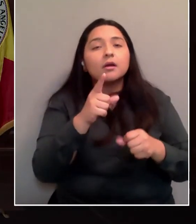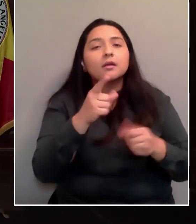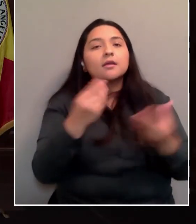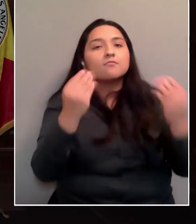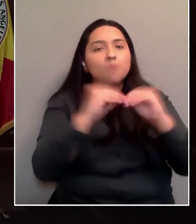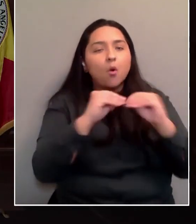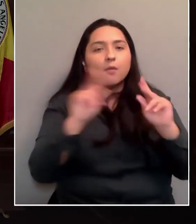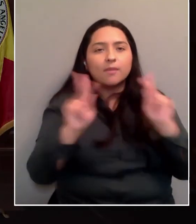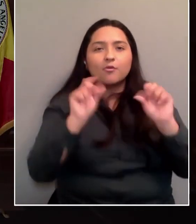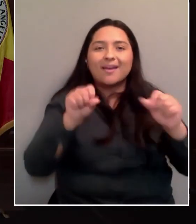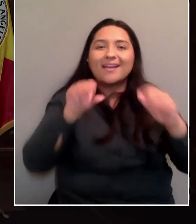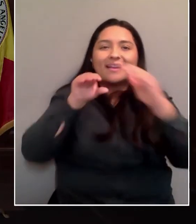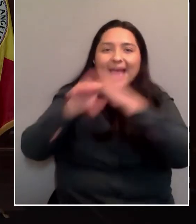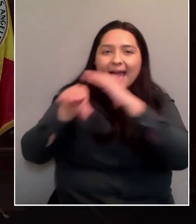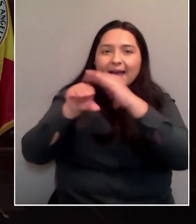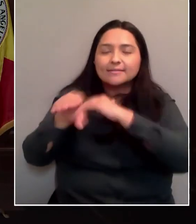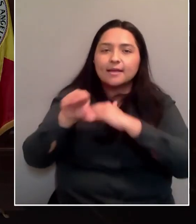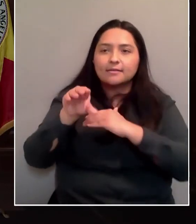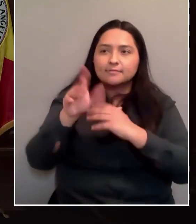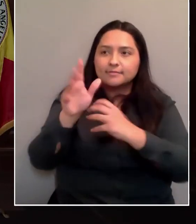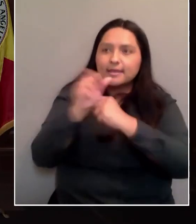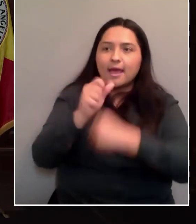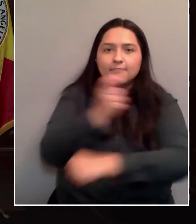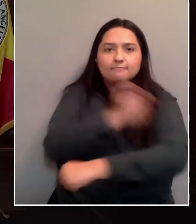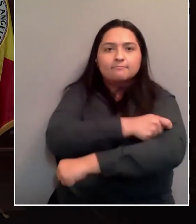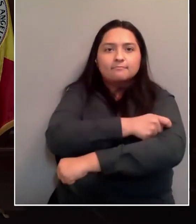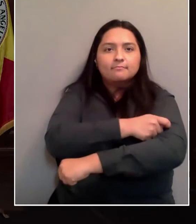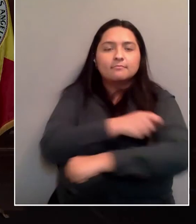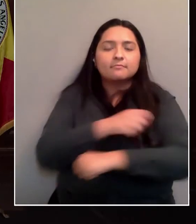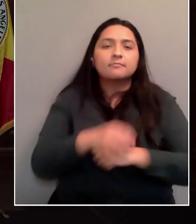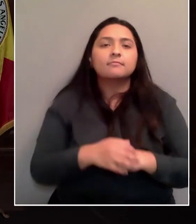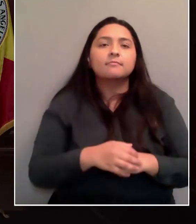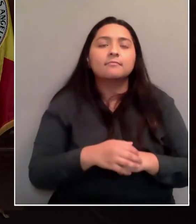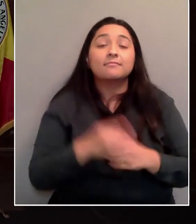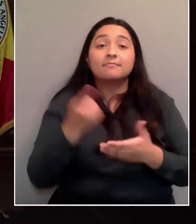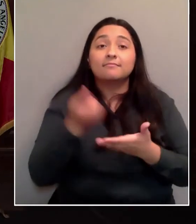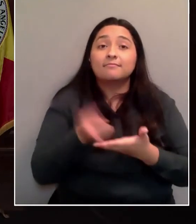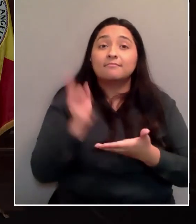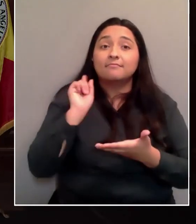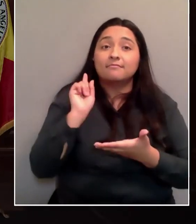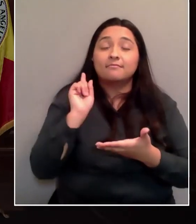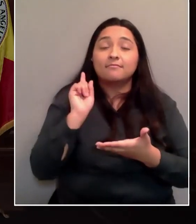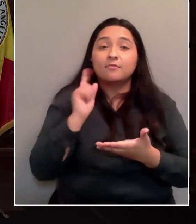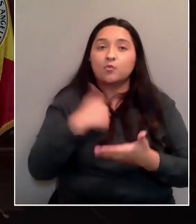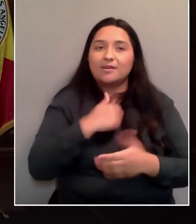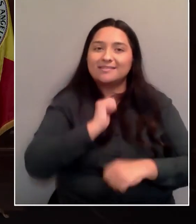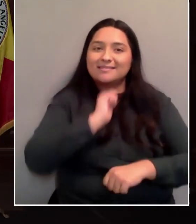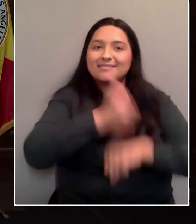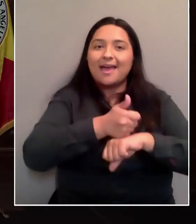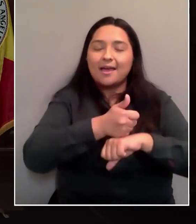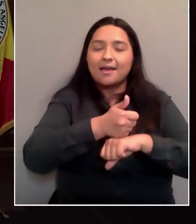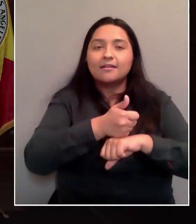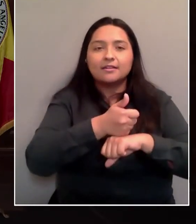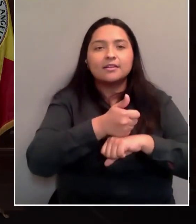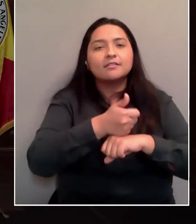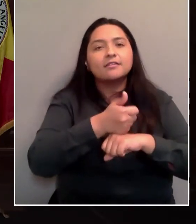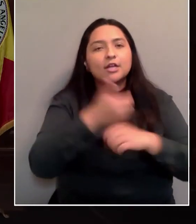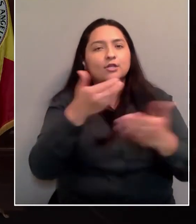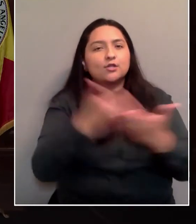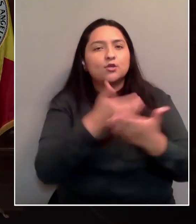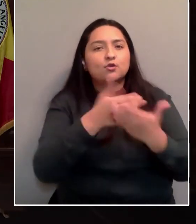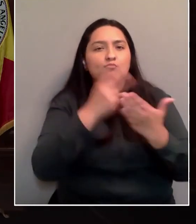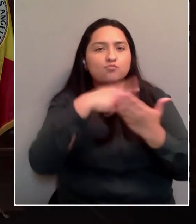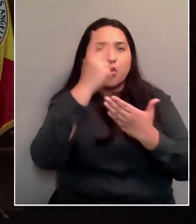a una vacuna. La semana pasada, lanzamos un programa piloto de vacunación móvil en las